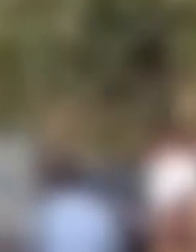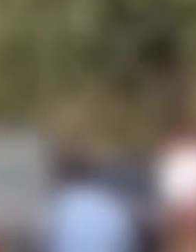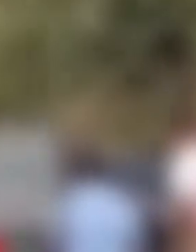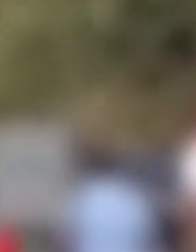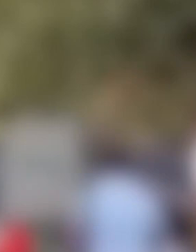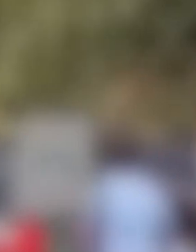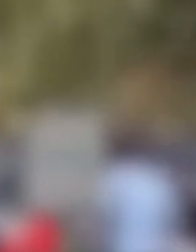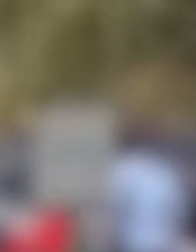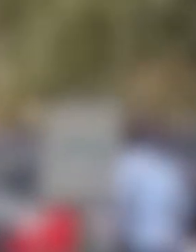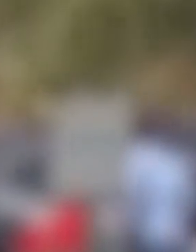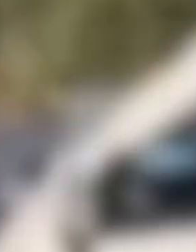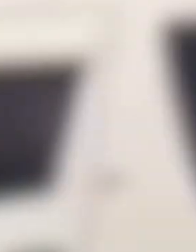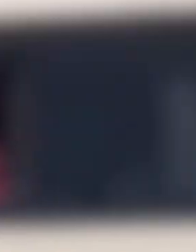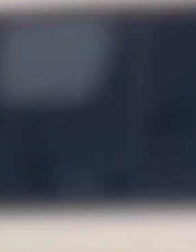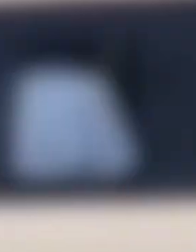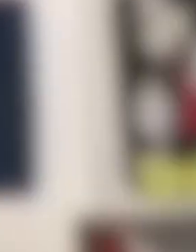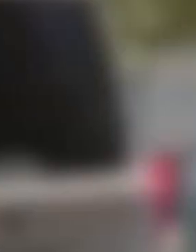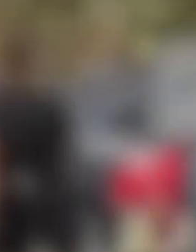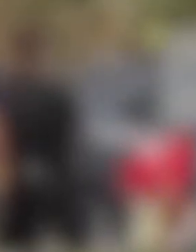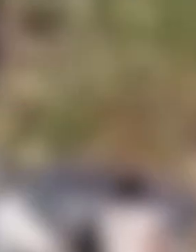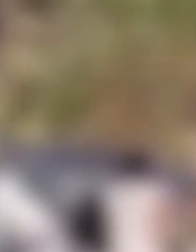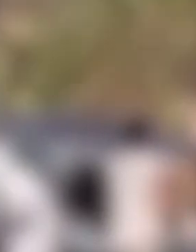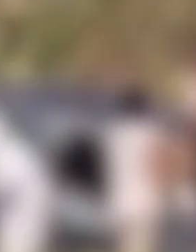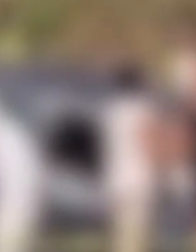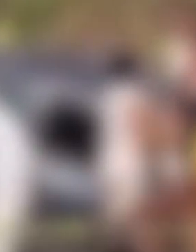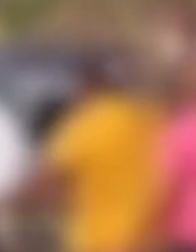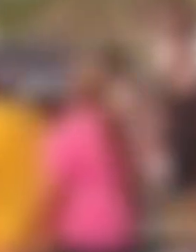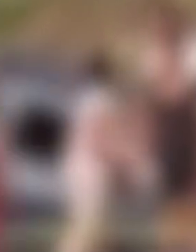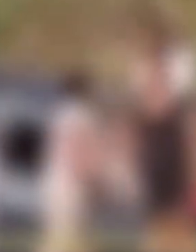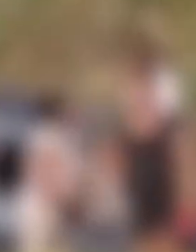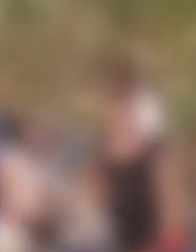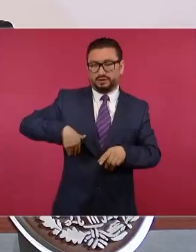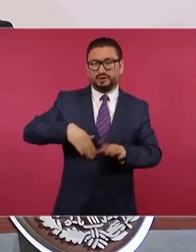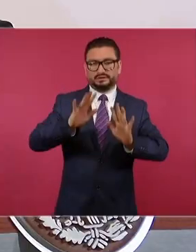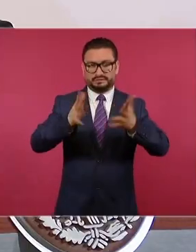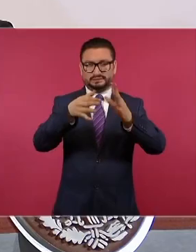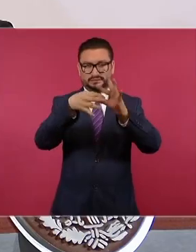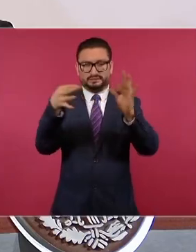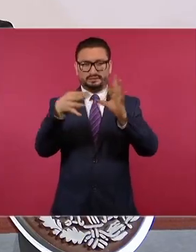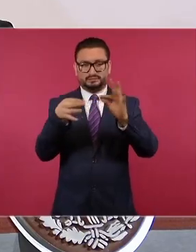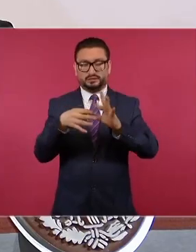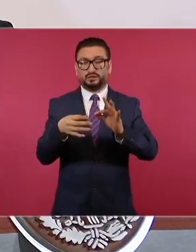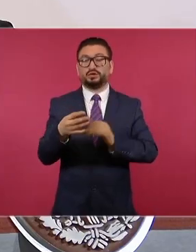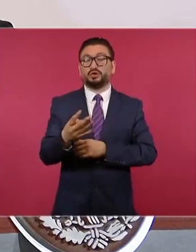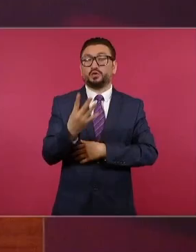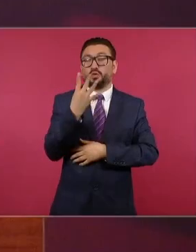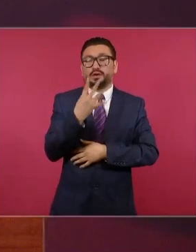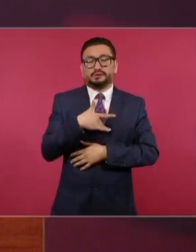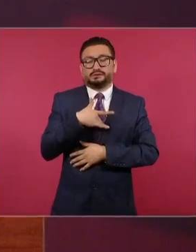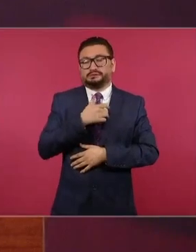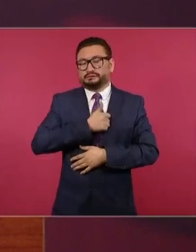candidatos electorales y contabilizan ocho en lugar de los más de 20 que los medios si registran hubo cuatro